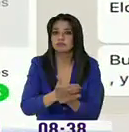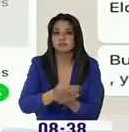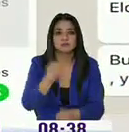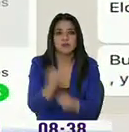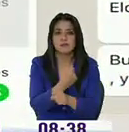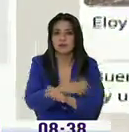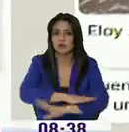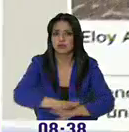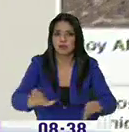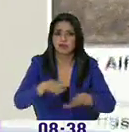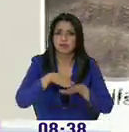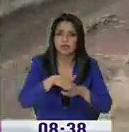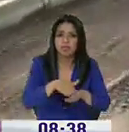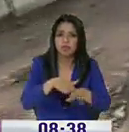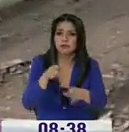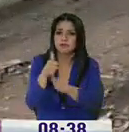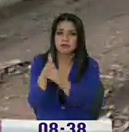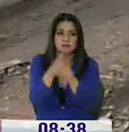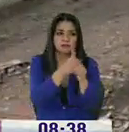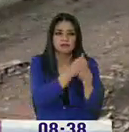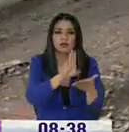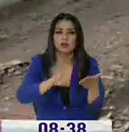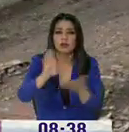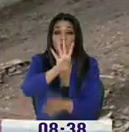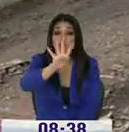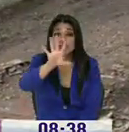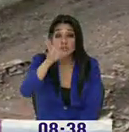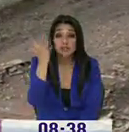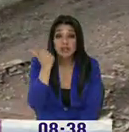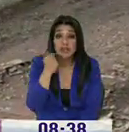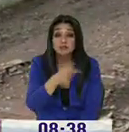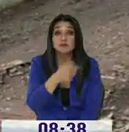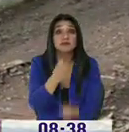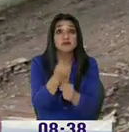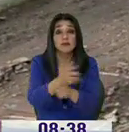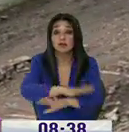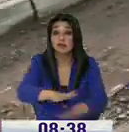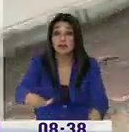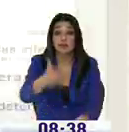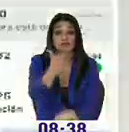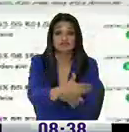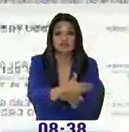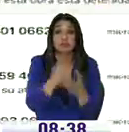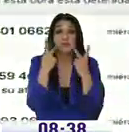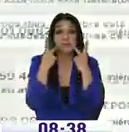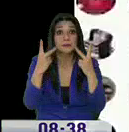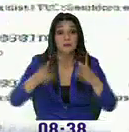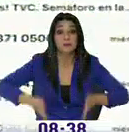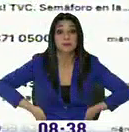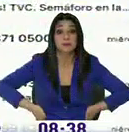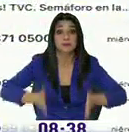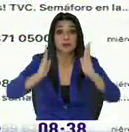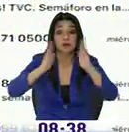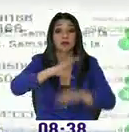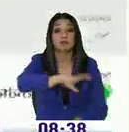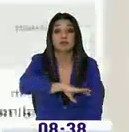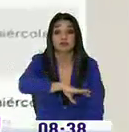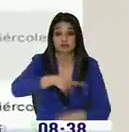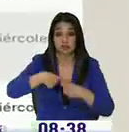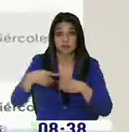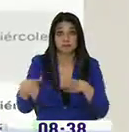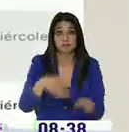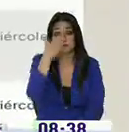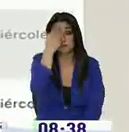en clínicas y unidades educativas cercanas a la obra. 45 días, dicen los vecinos, que está detenida, y así está la vía. Municipio, buenos